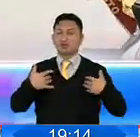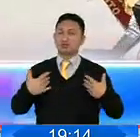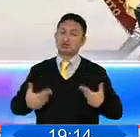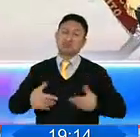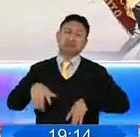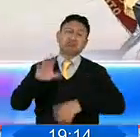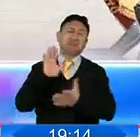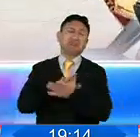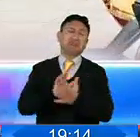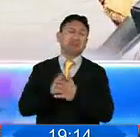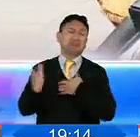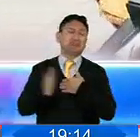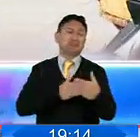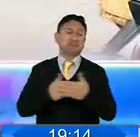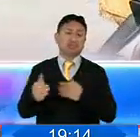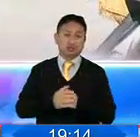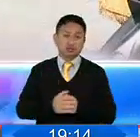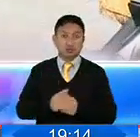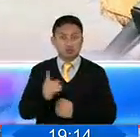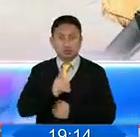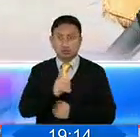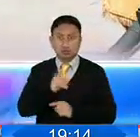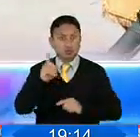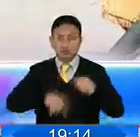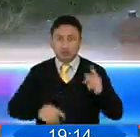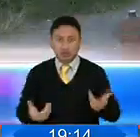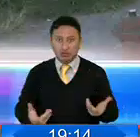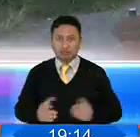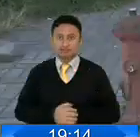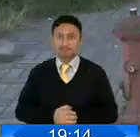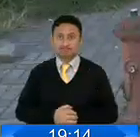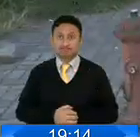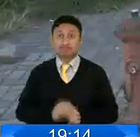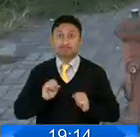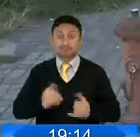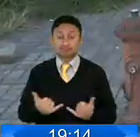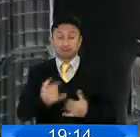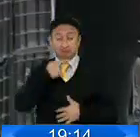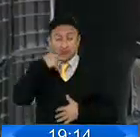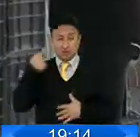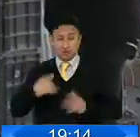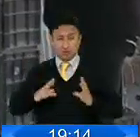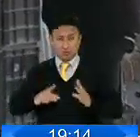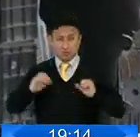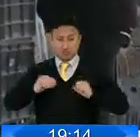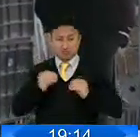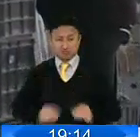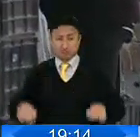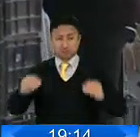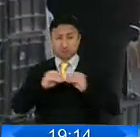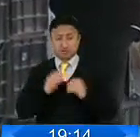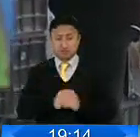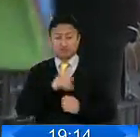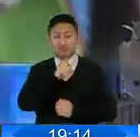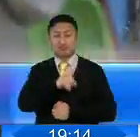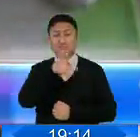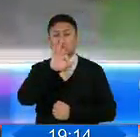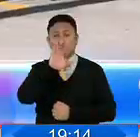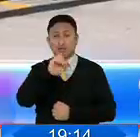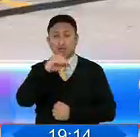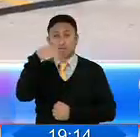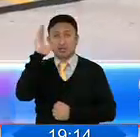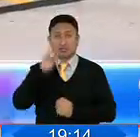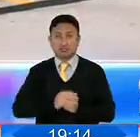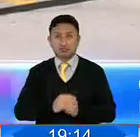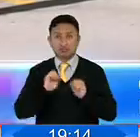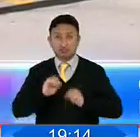tenemos con el sistema sanitario, no podemos dar el brazo a torcer. En los días de asueto, el incremento de nuevos casos supera los 190.